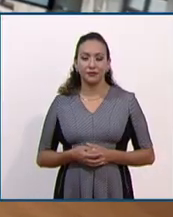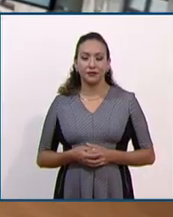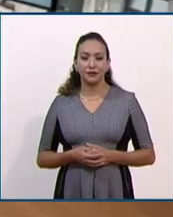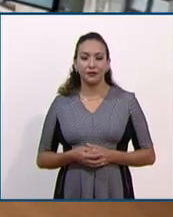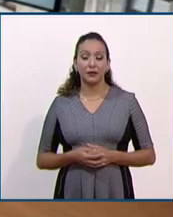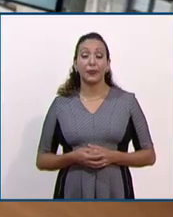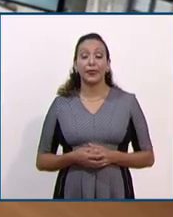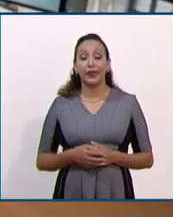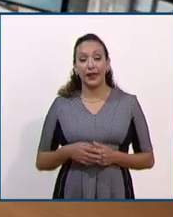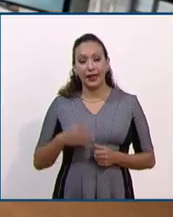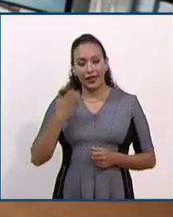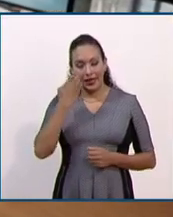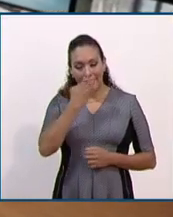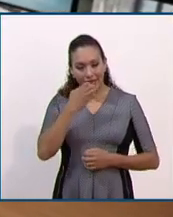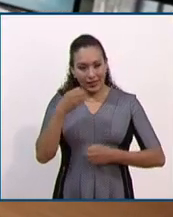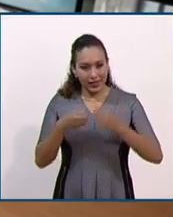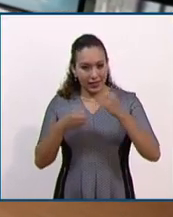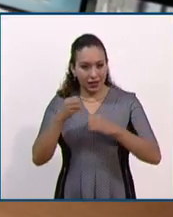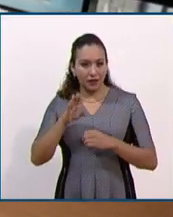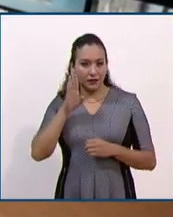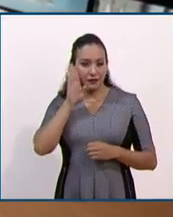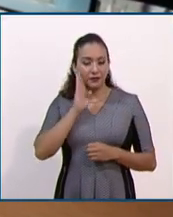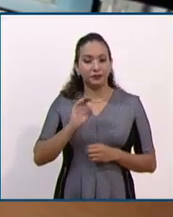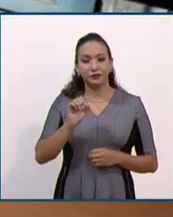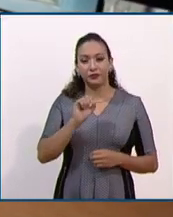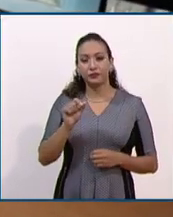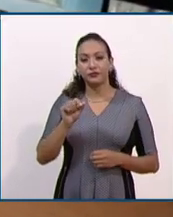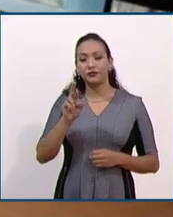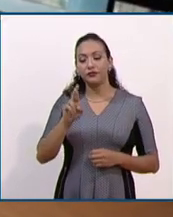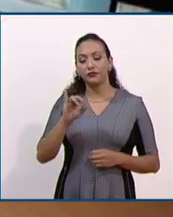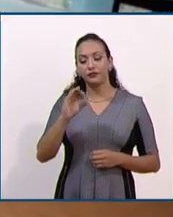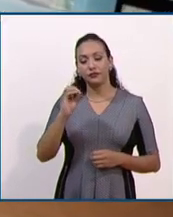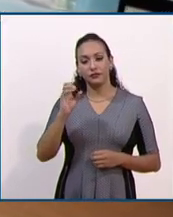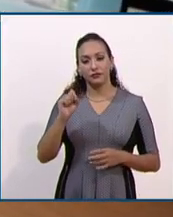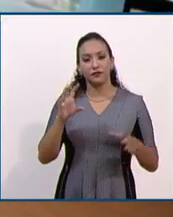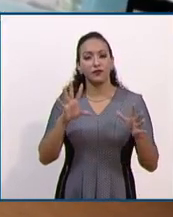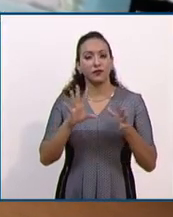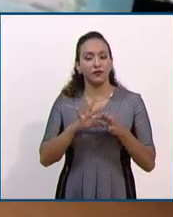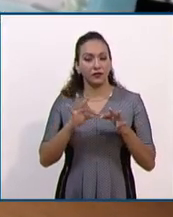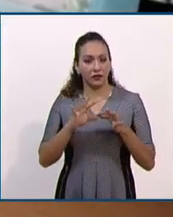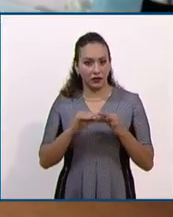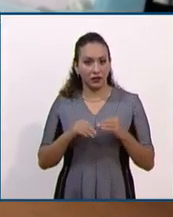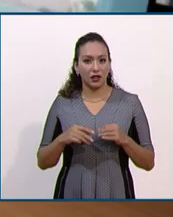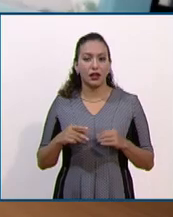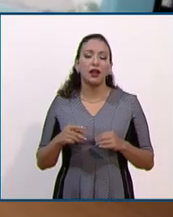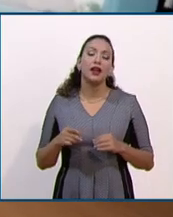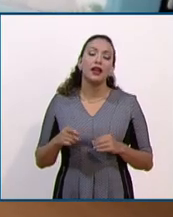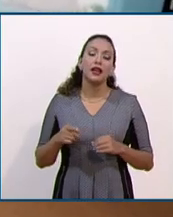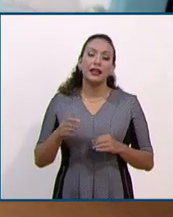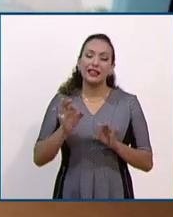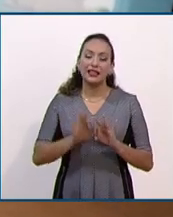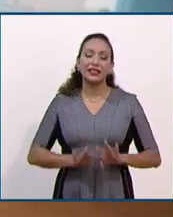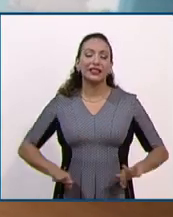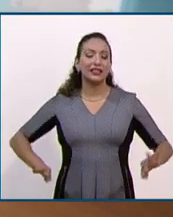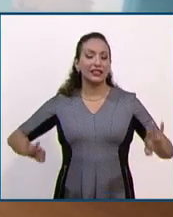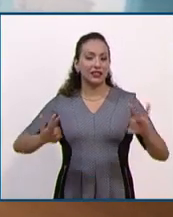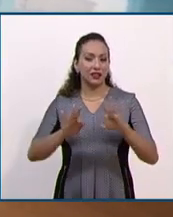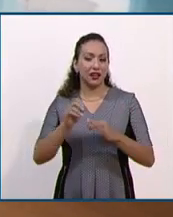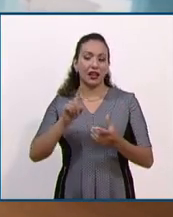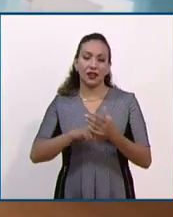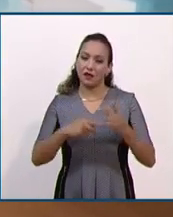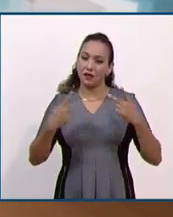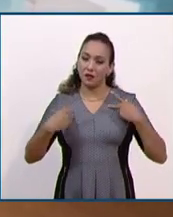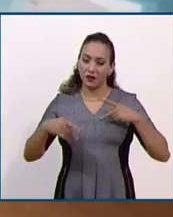En la Escuela Judicial, la ministra Ana Margarita Farjat habló sobre el papel que juega la formación en el personal del Poder